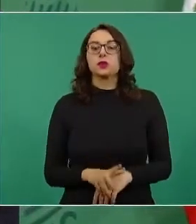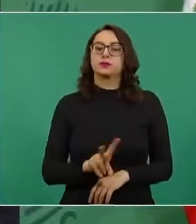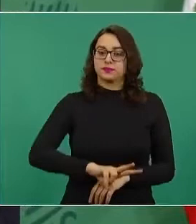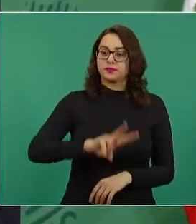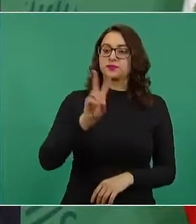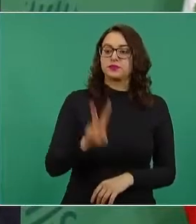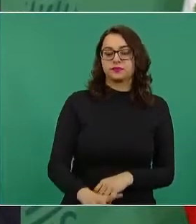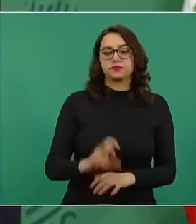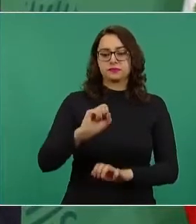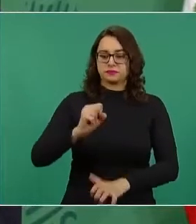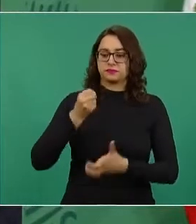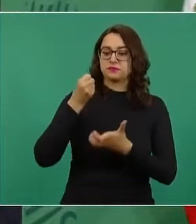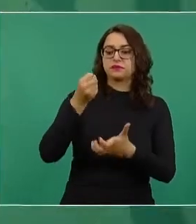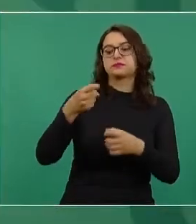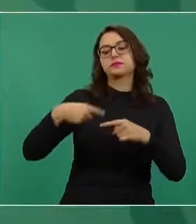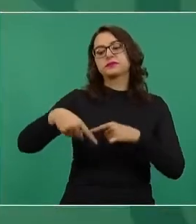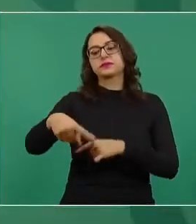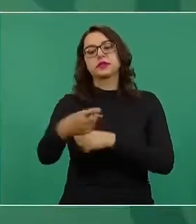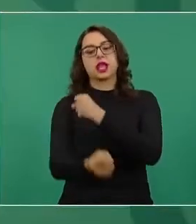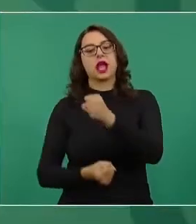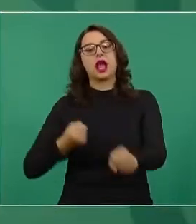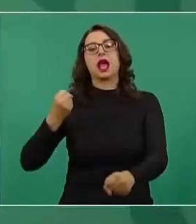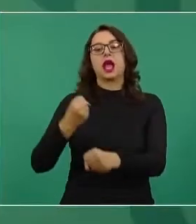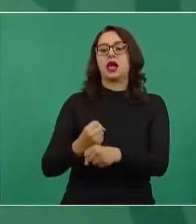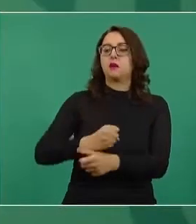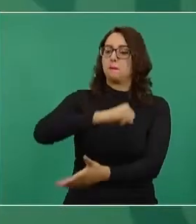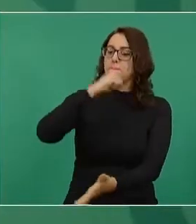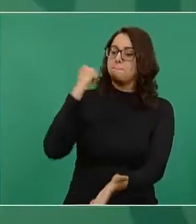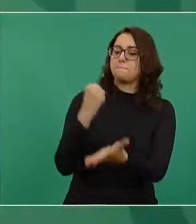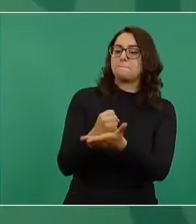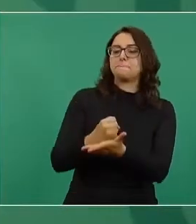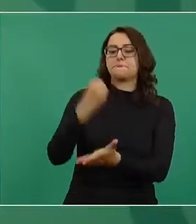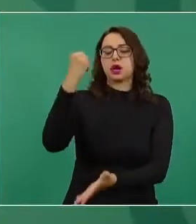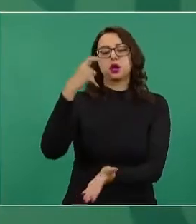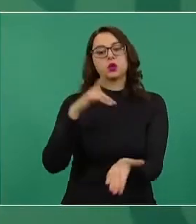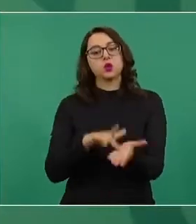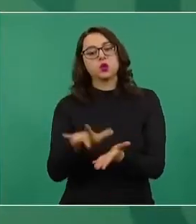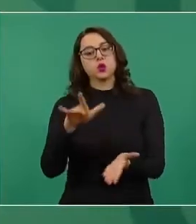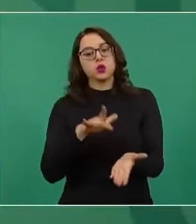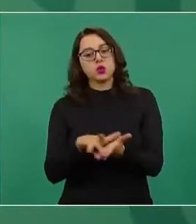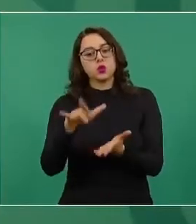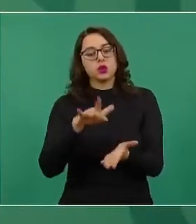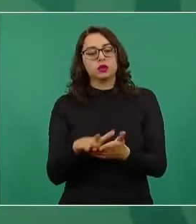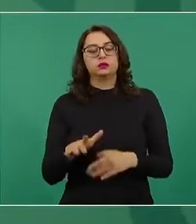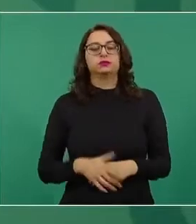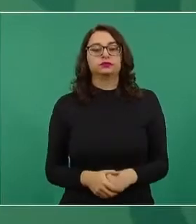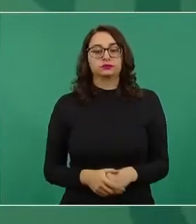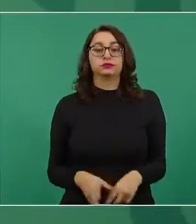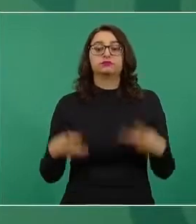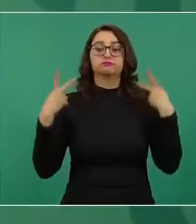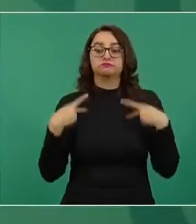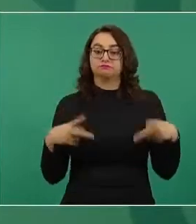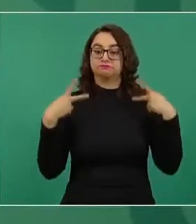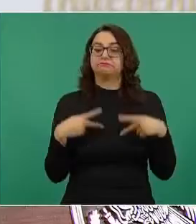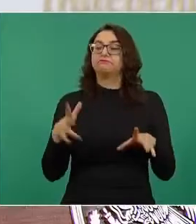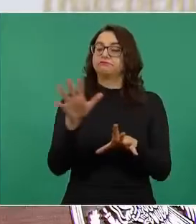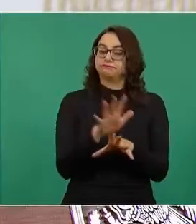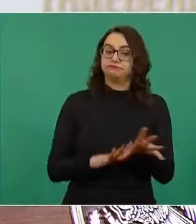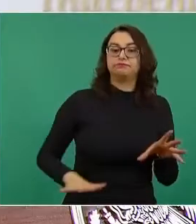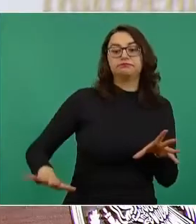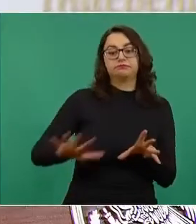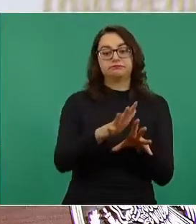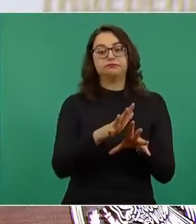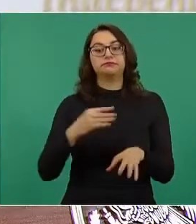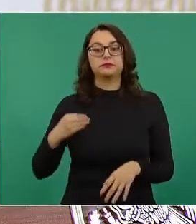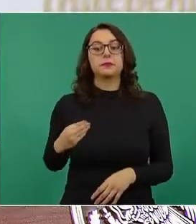aprobación del presupuesto. Es un presupuesto para el bienestar del pueblo. Entonces vamos